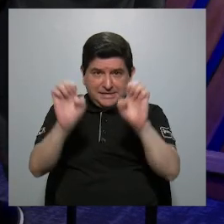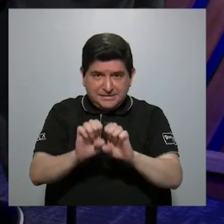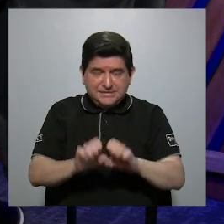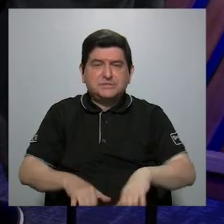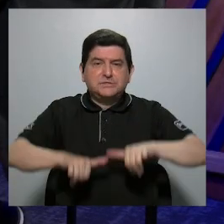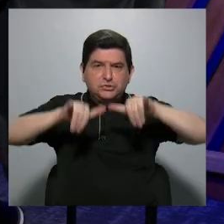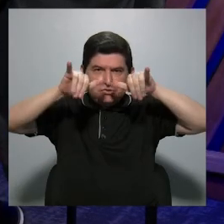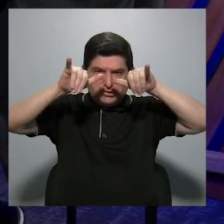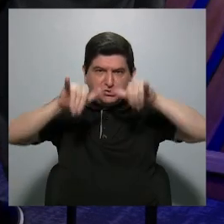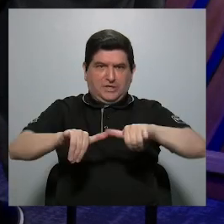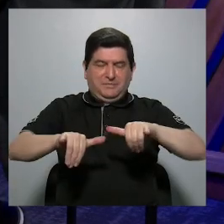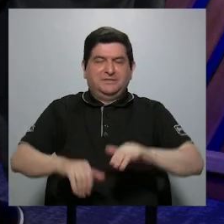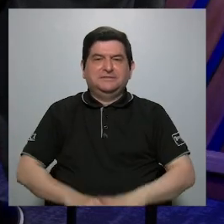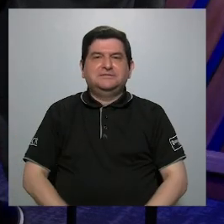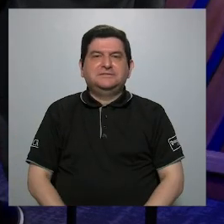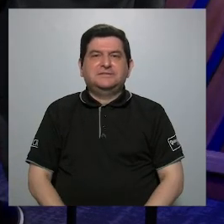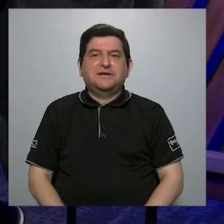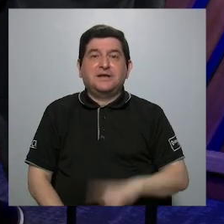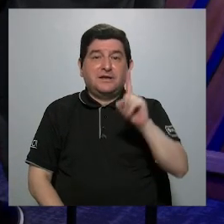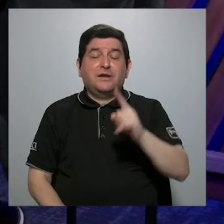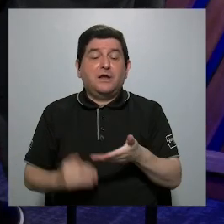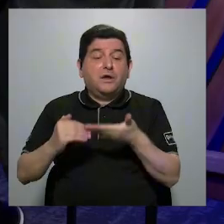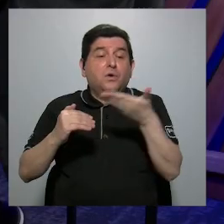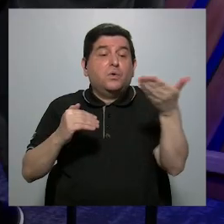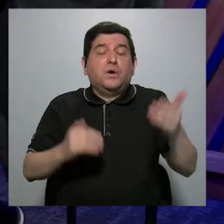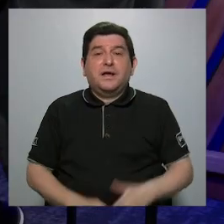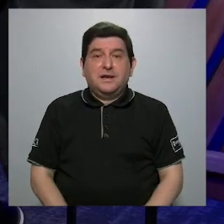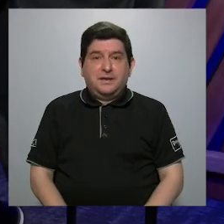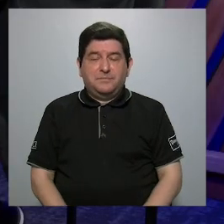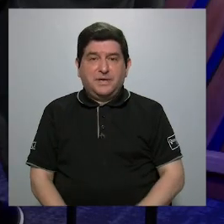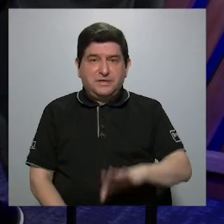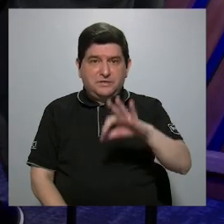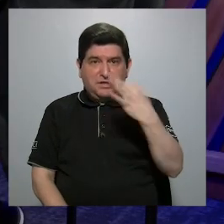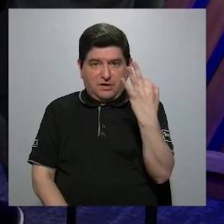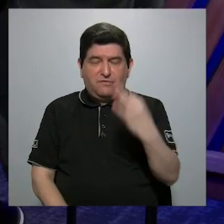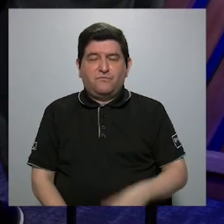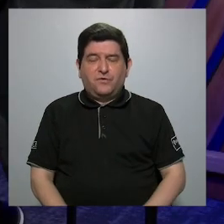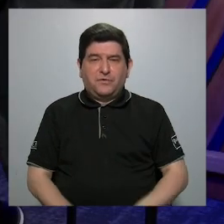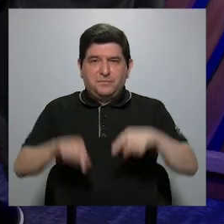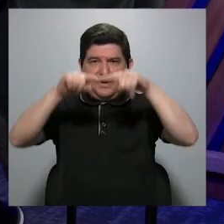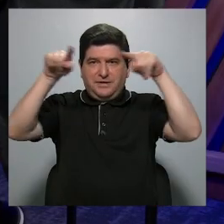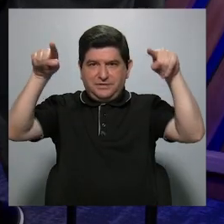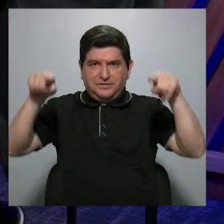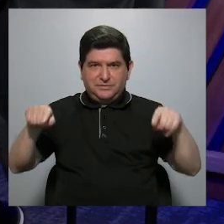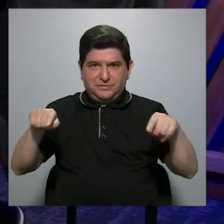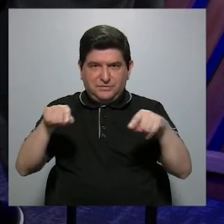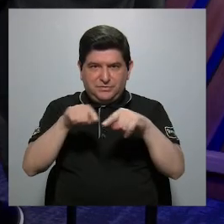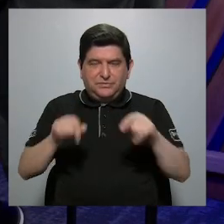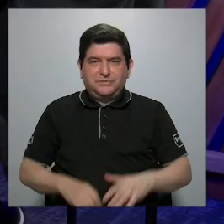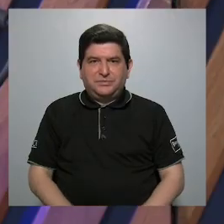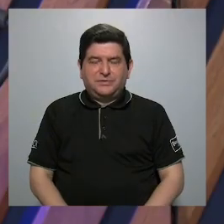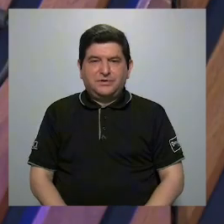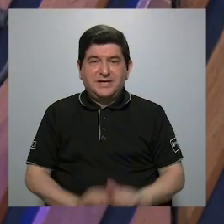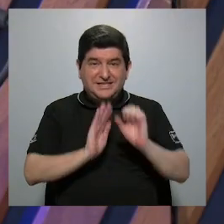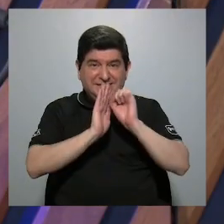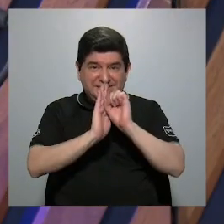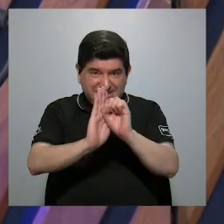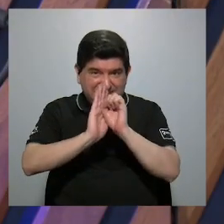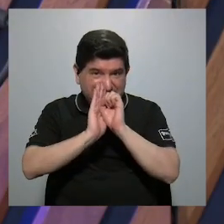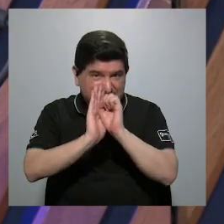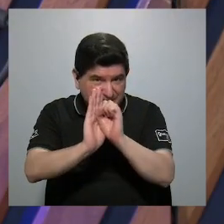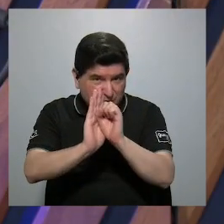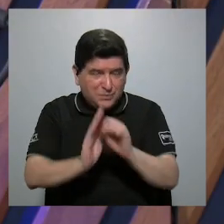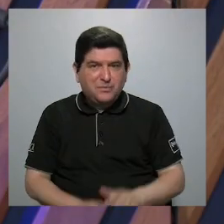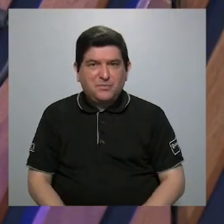escudo reposa sobre un elemento geométrico cuadrilongo con los